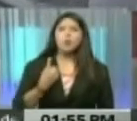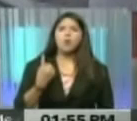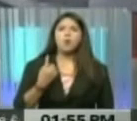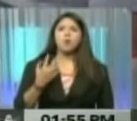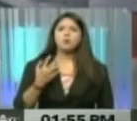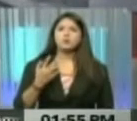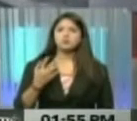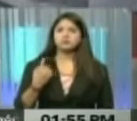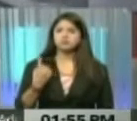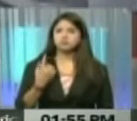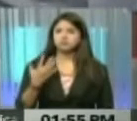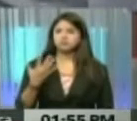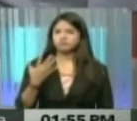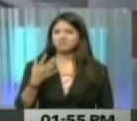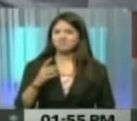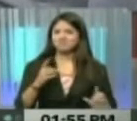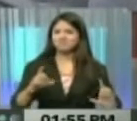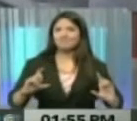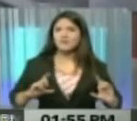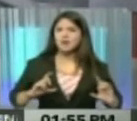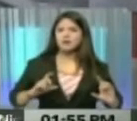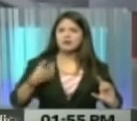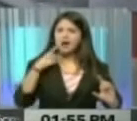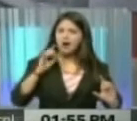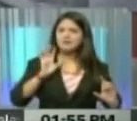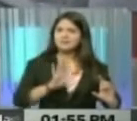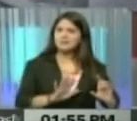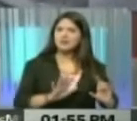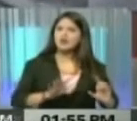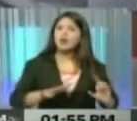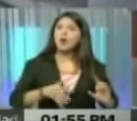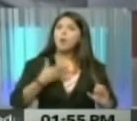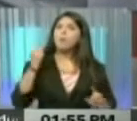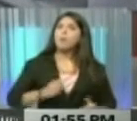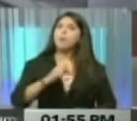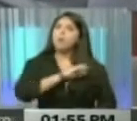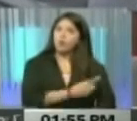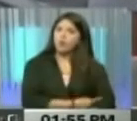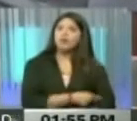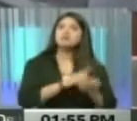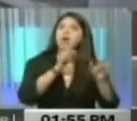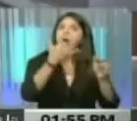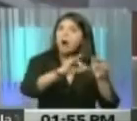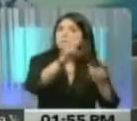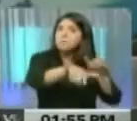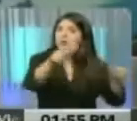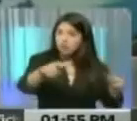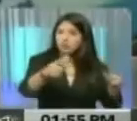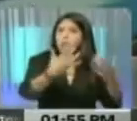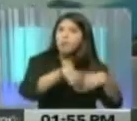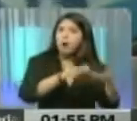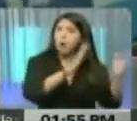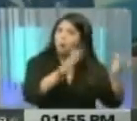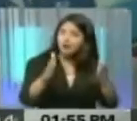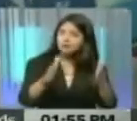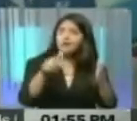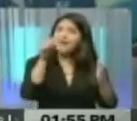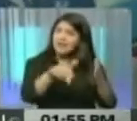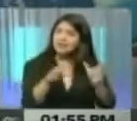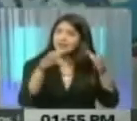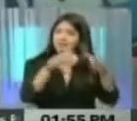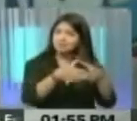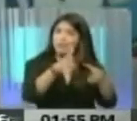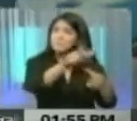quitarles ese poder que realmente pueden lograr organizándose las personas. Este colectivo de